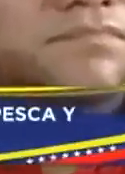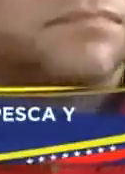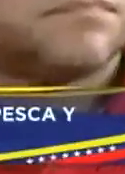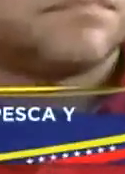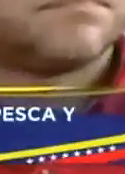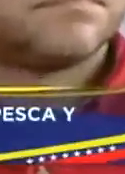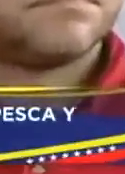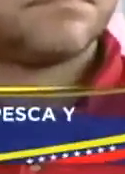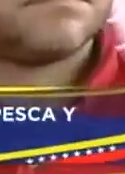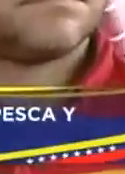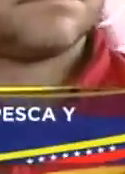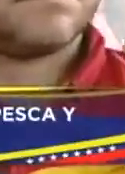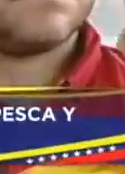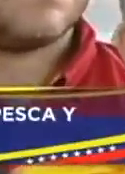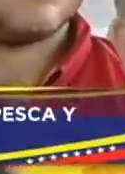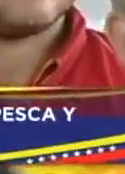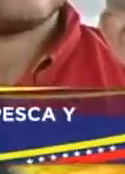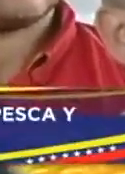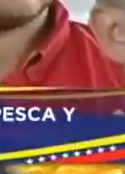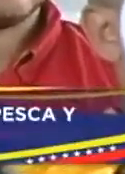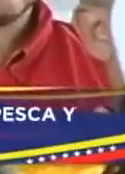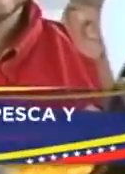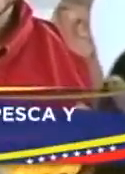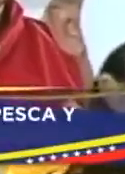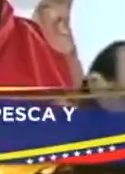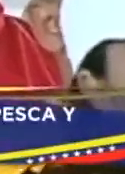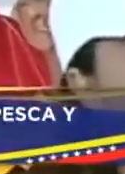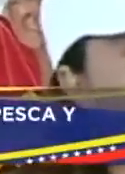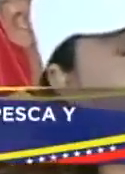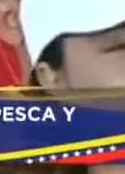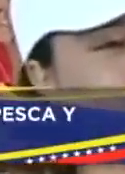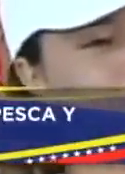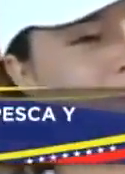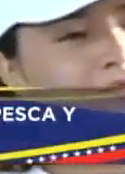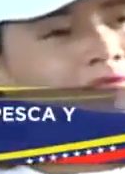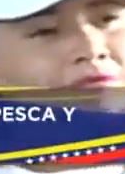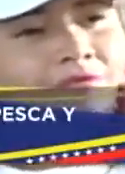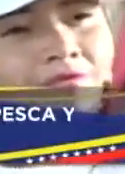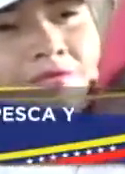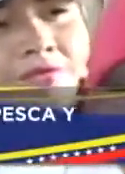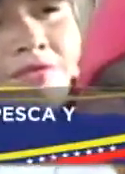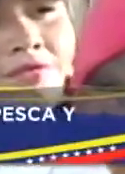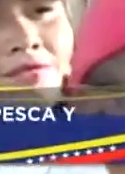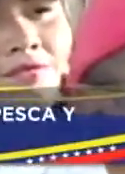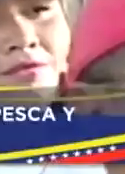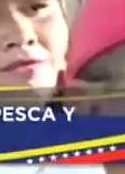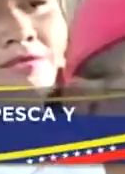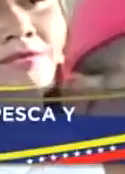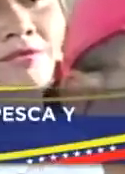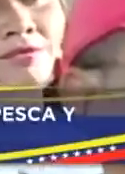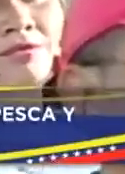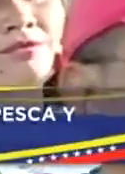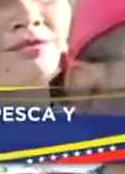de Cumaná, Luis Javier Sifonte, compañero. Alcalde de la cuna del gran mariscal,